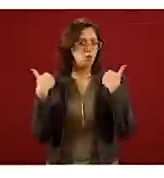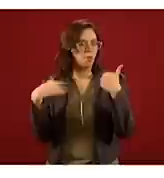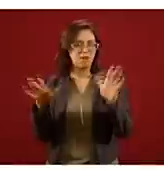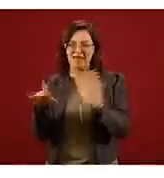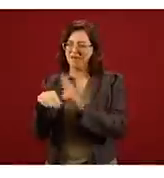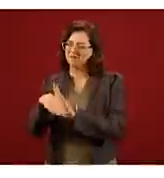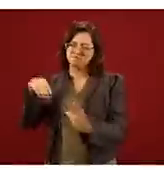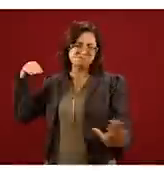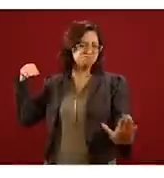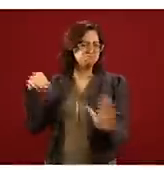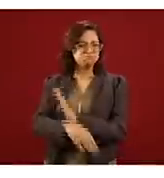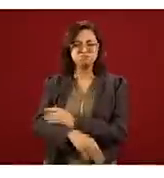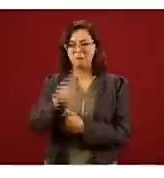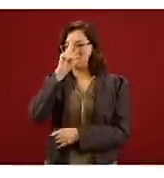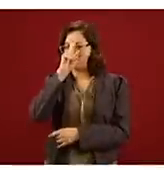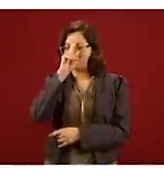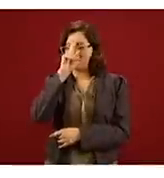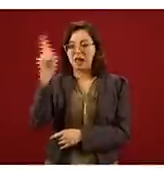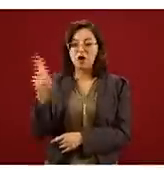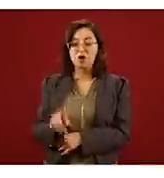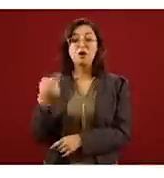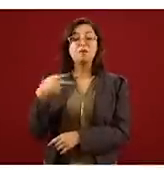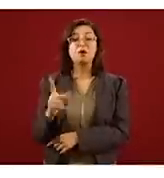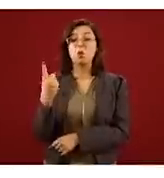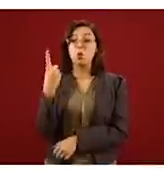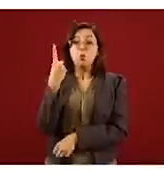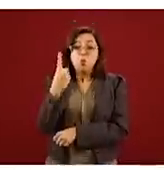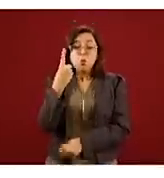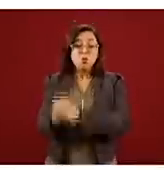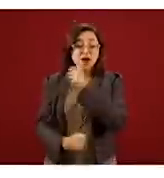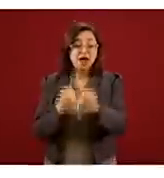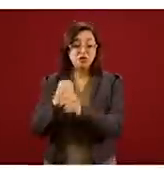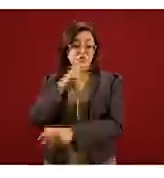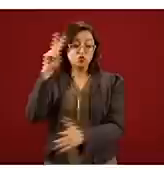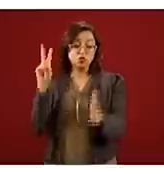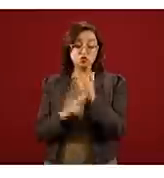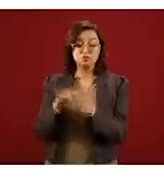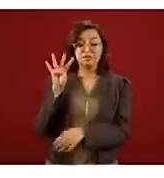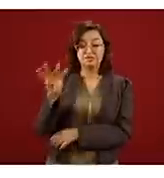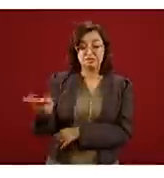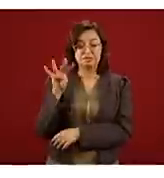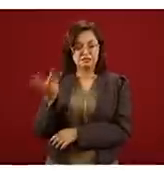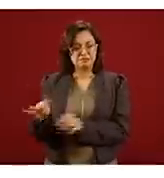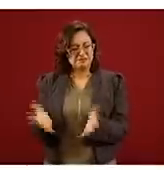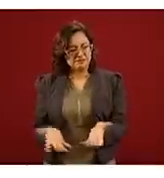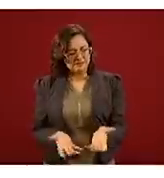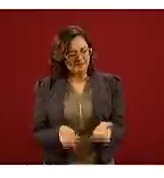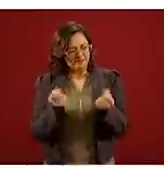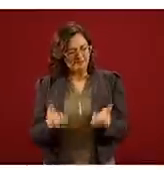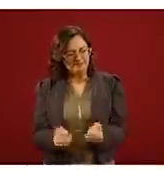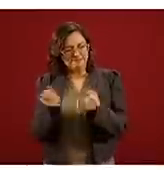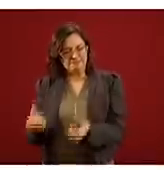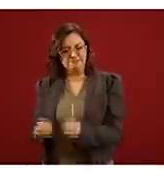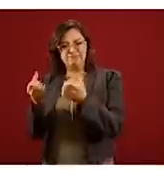logró en este año pasado fue incrementar la producción alrededor en